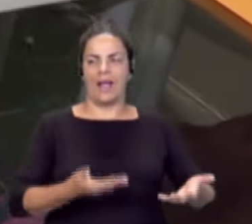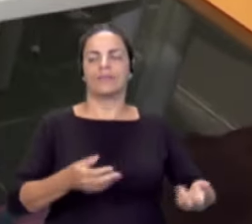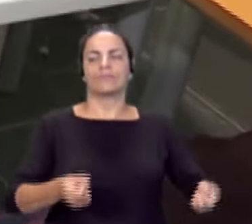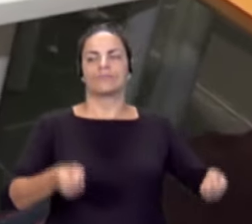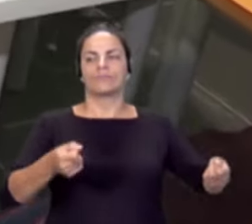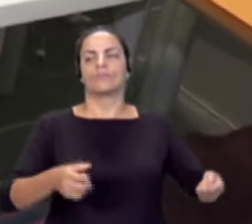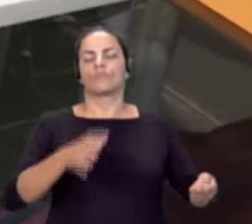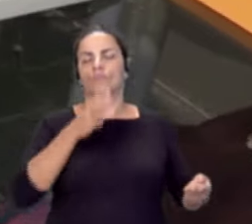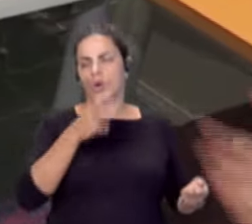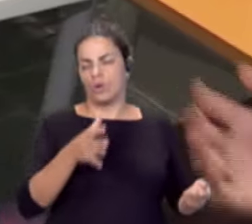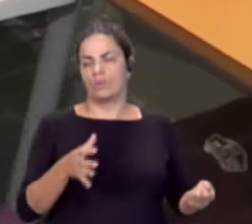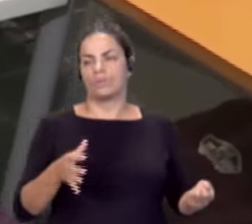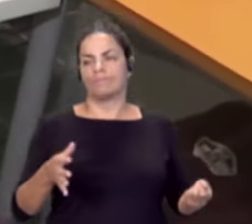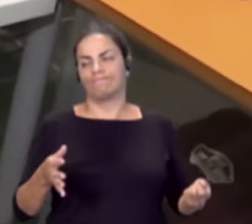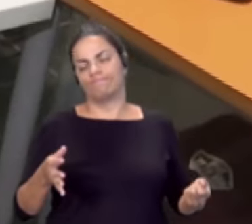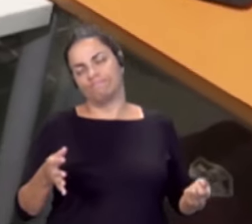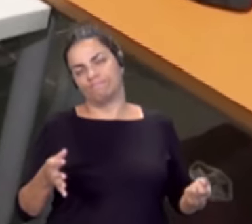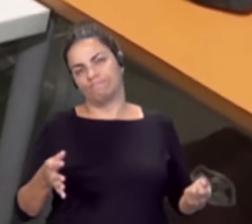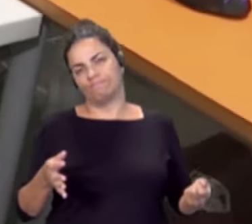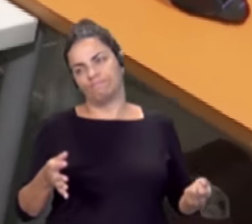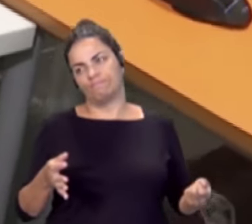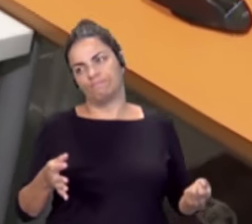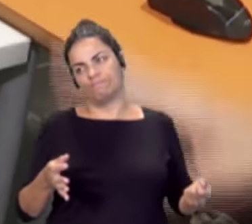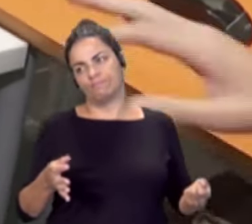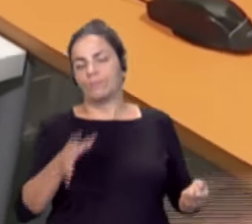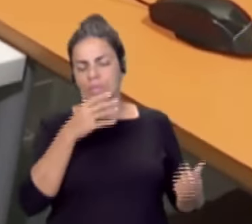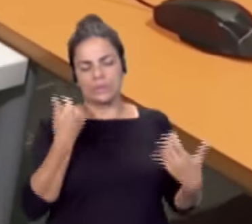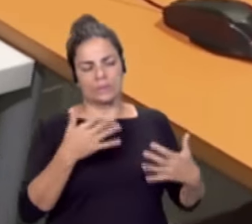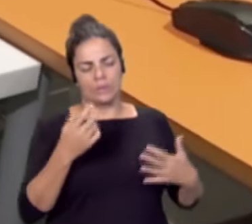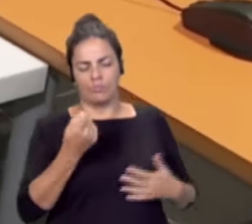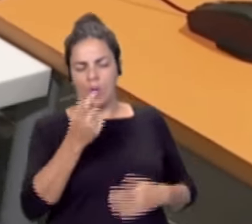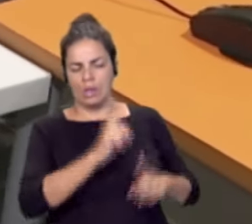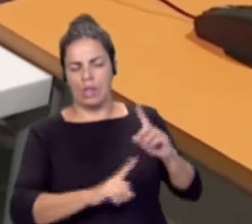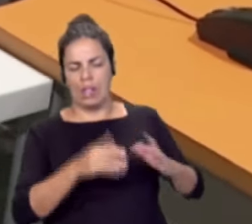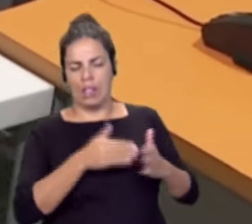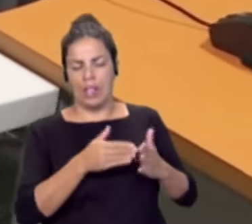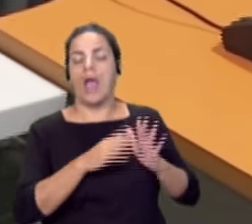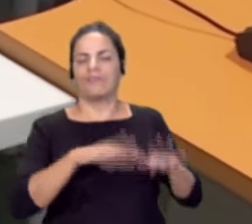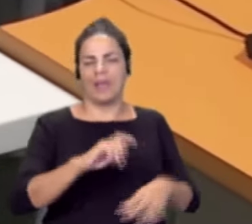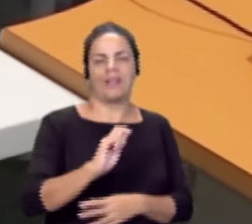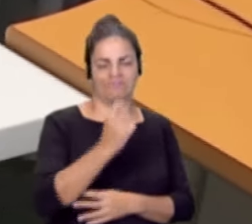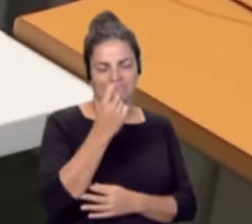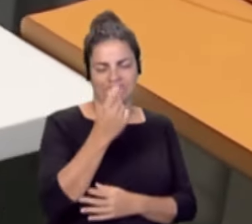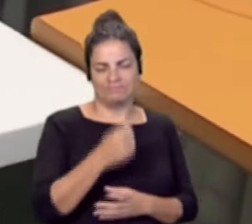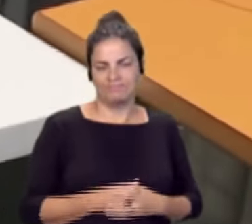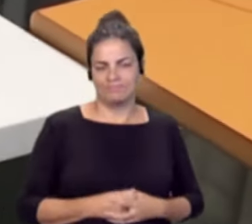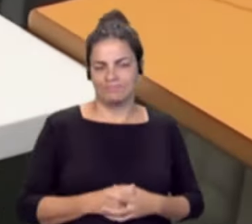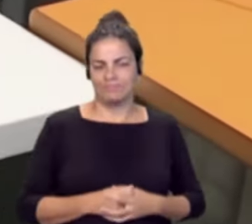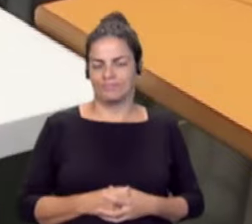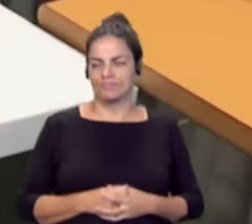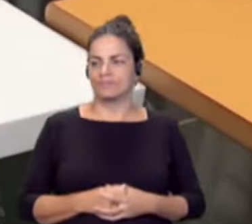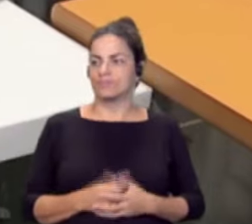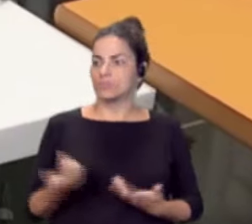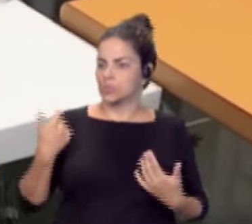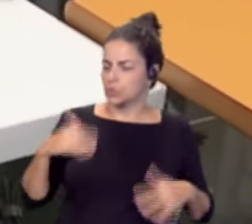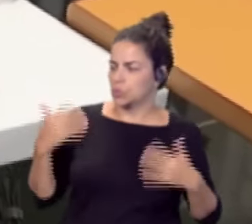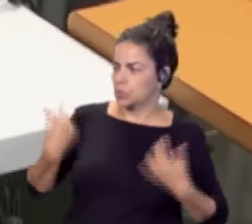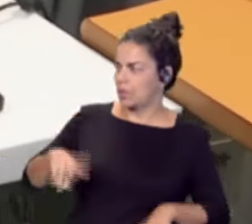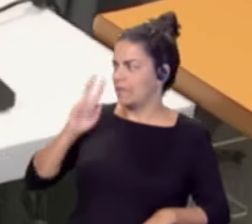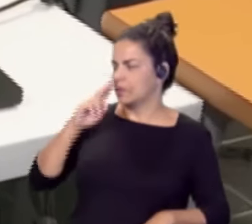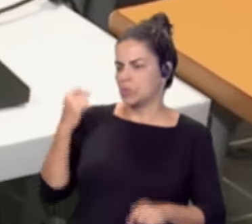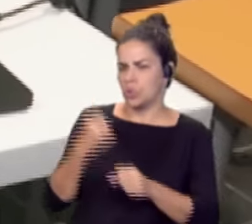que, bueno, está dando un poco de problemas, pero al final lo logramos. Bueno, vemos mucho trabajo, vemos que es